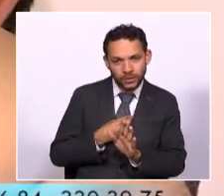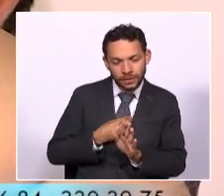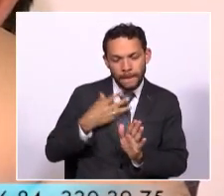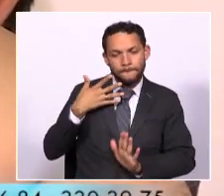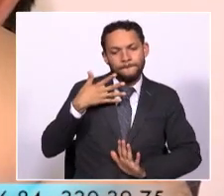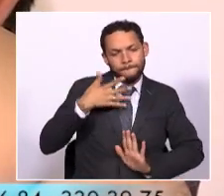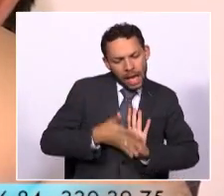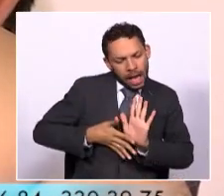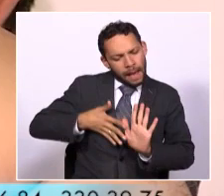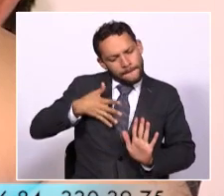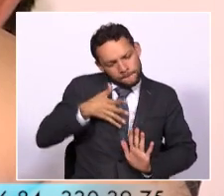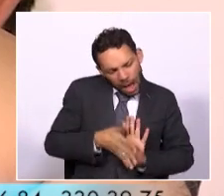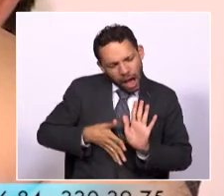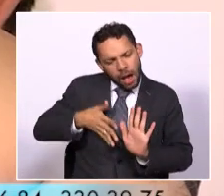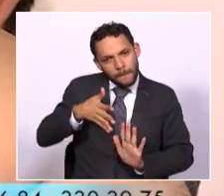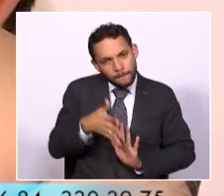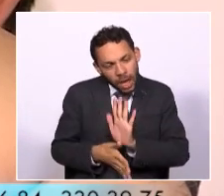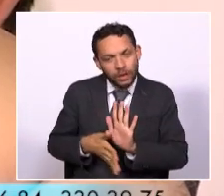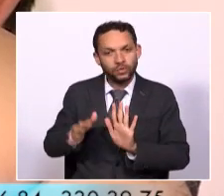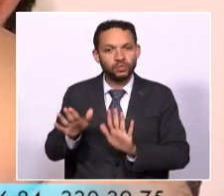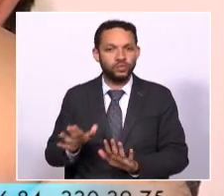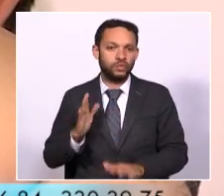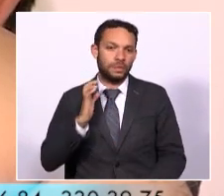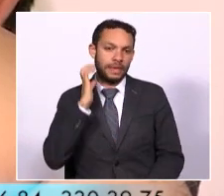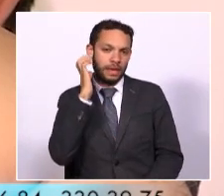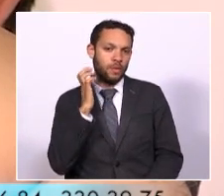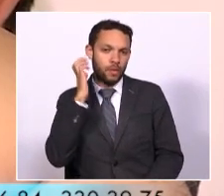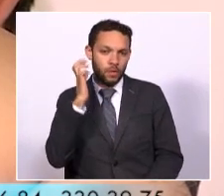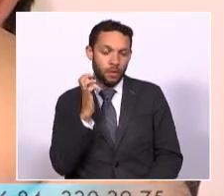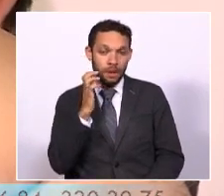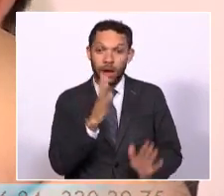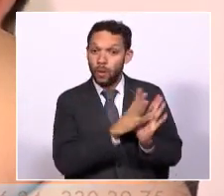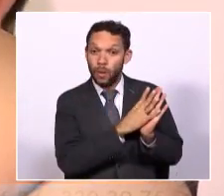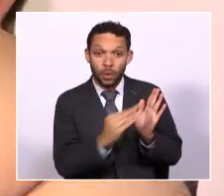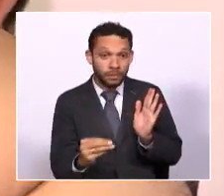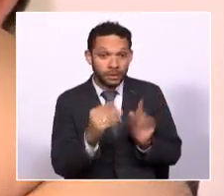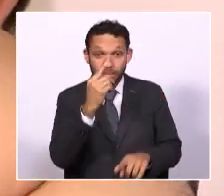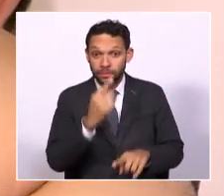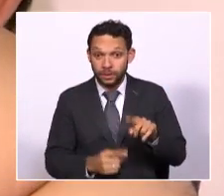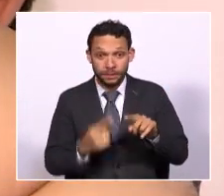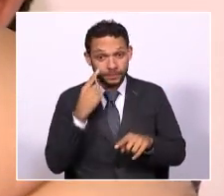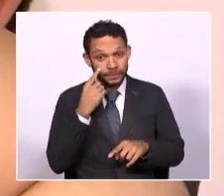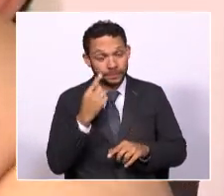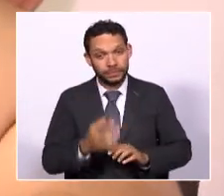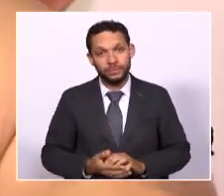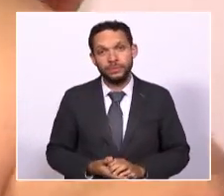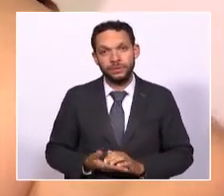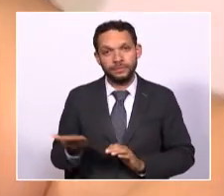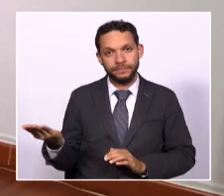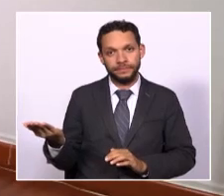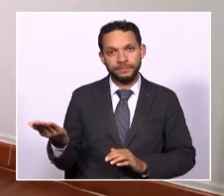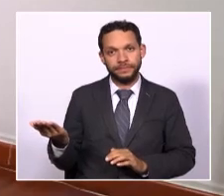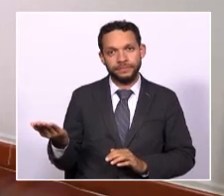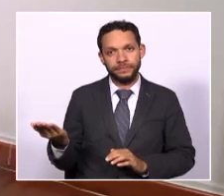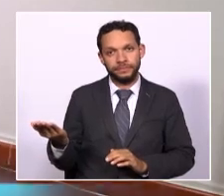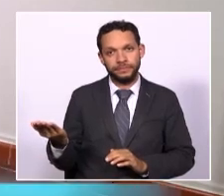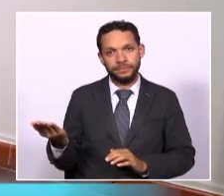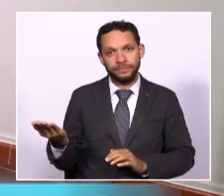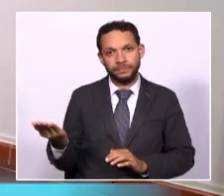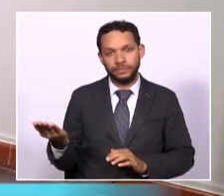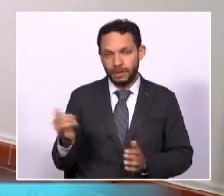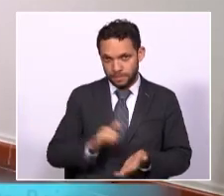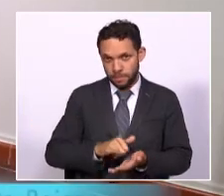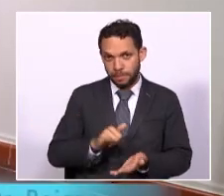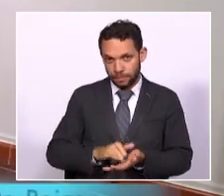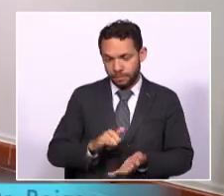que vamos a ver es exclusivamente de la Escuela Europea de Quiropraxia, que se trabaja en camilla. Vamos a girarnos boca arriba. Van a ver ustedes toda